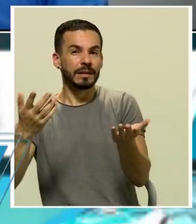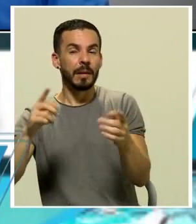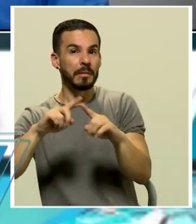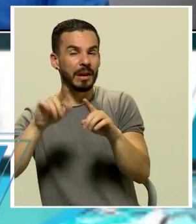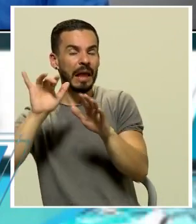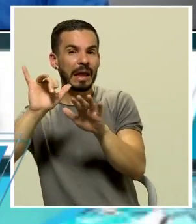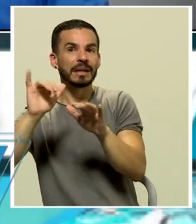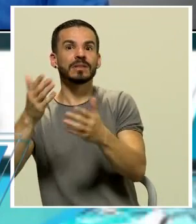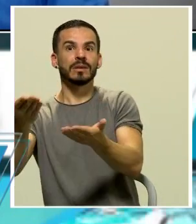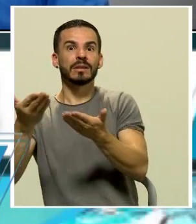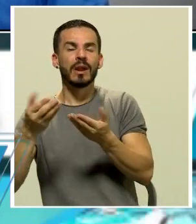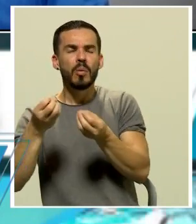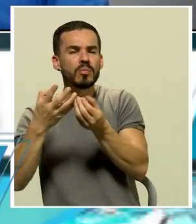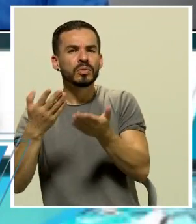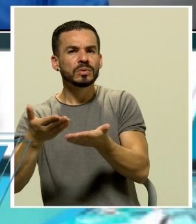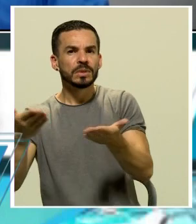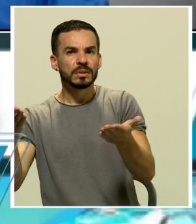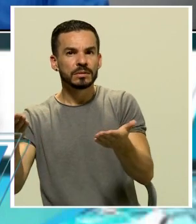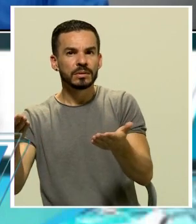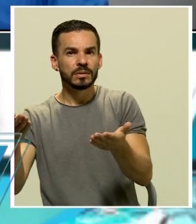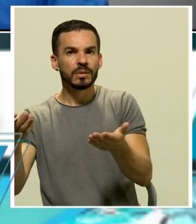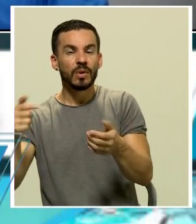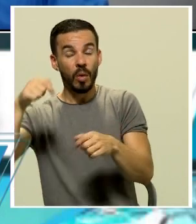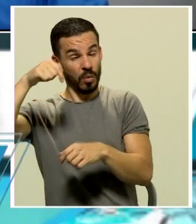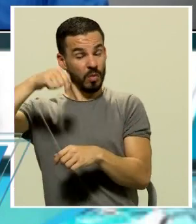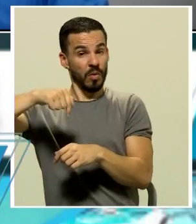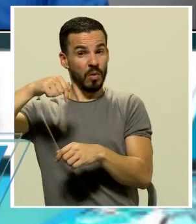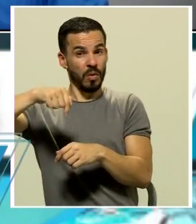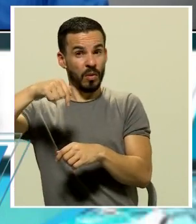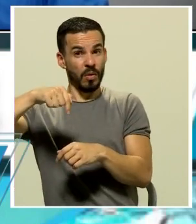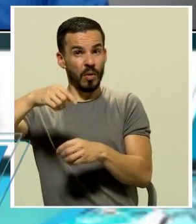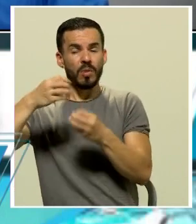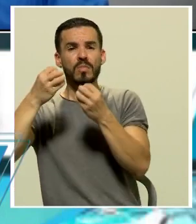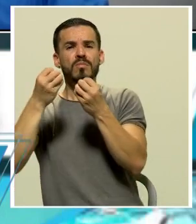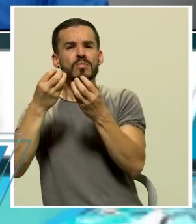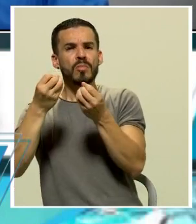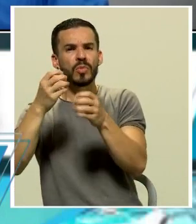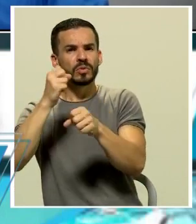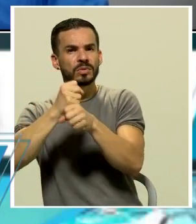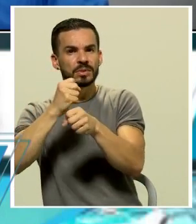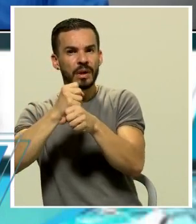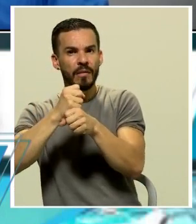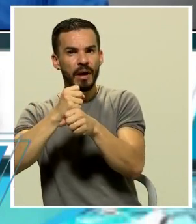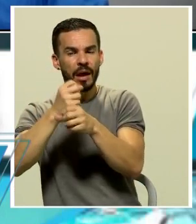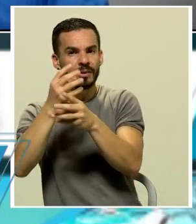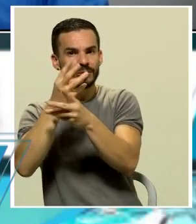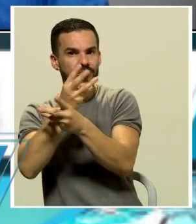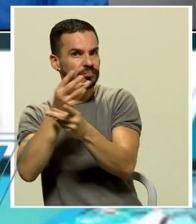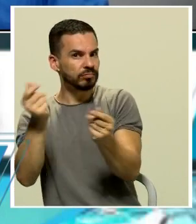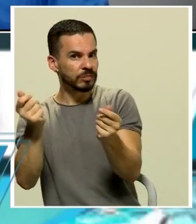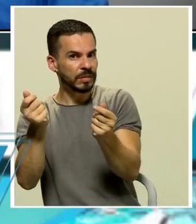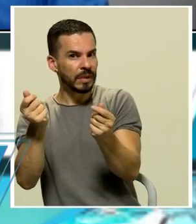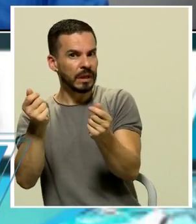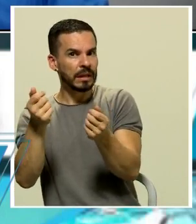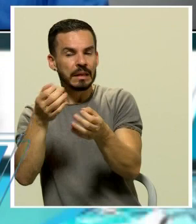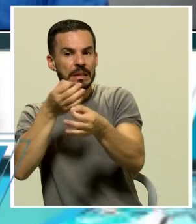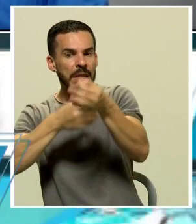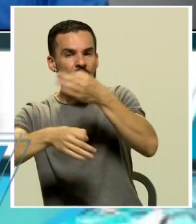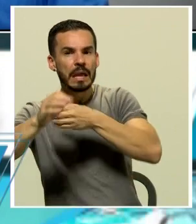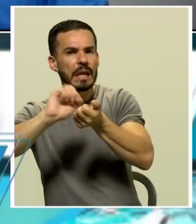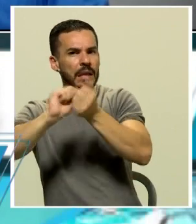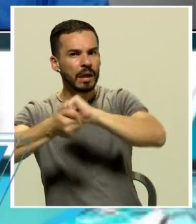Pero eso trajo muchas cosas. Hoy muchísimos trabajos están desapareciendo y se